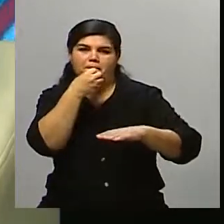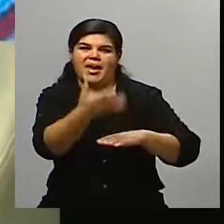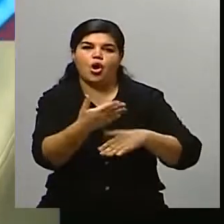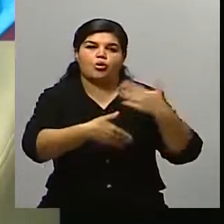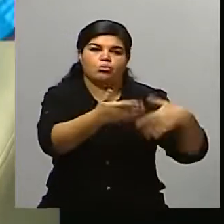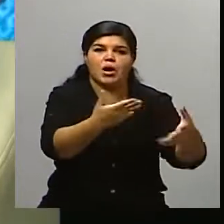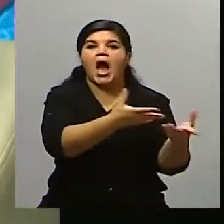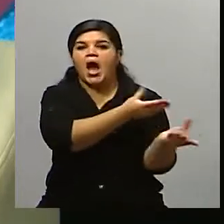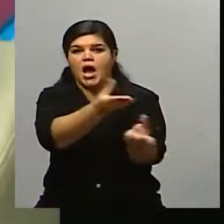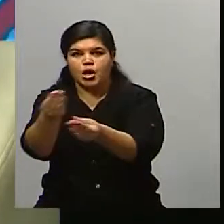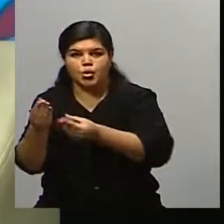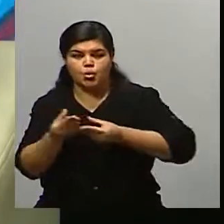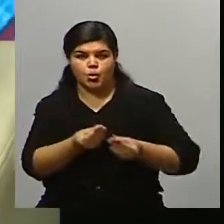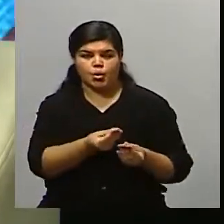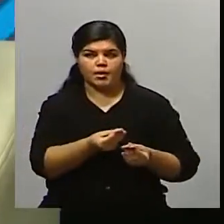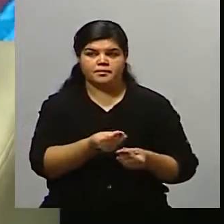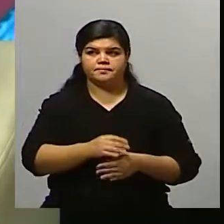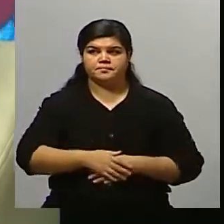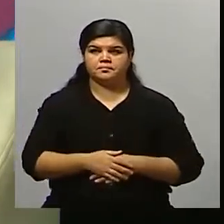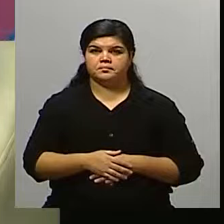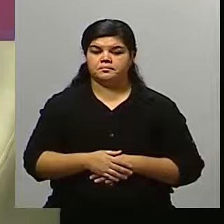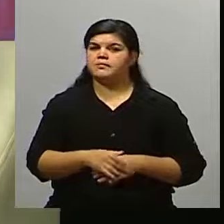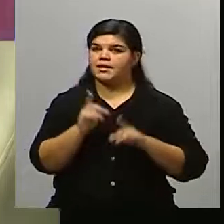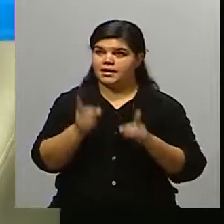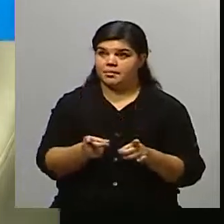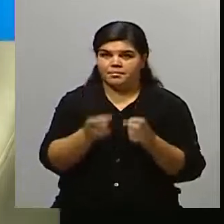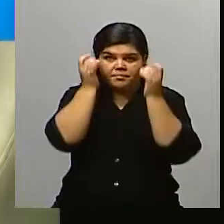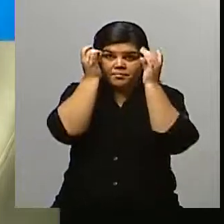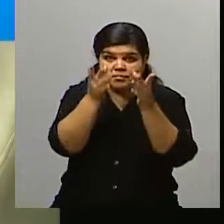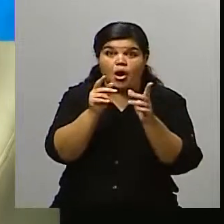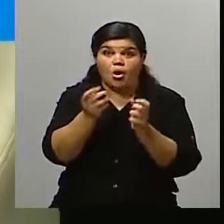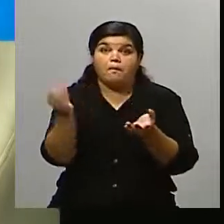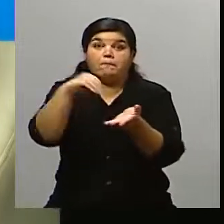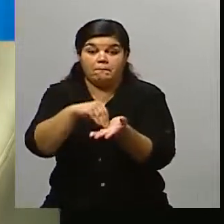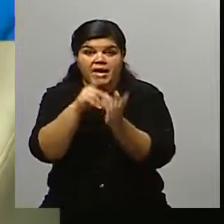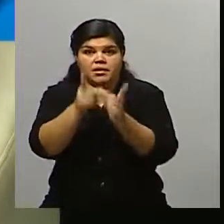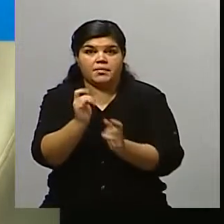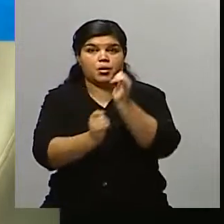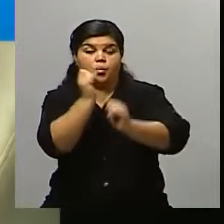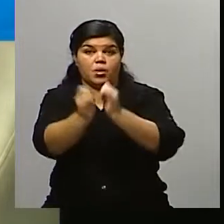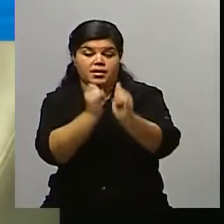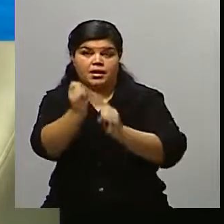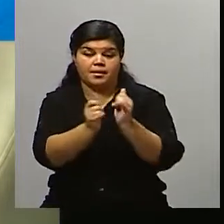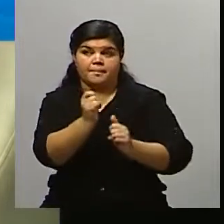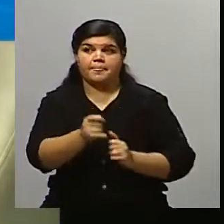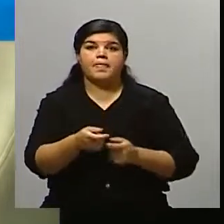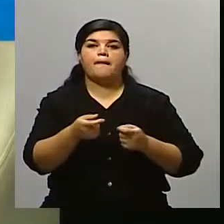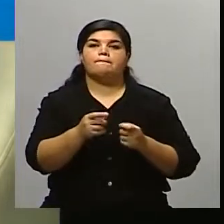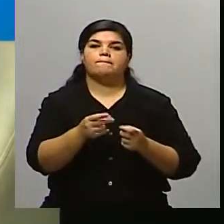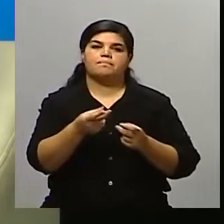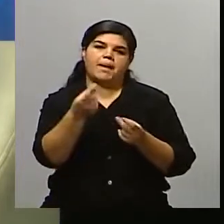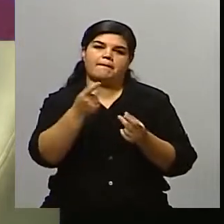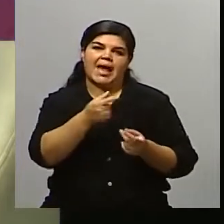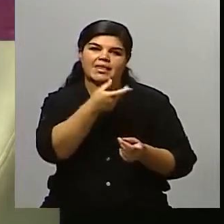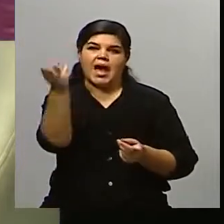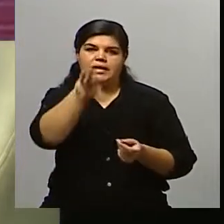todas las prestaciones que nosotros otorgamos. Que por otro lado, perdón, pero estaría mal si no lo digo, han crecido en los 2 años de gestión de